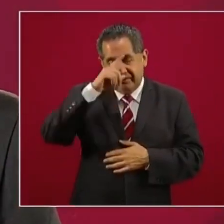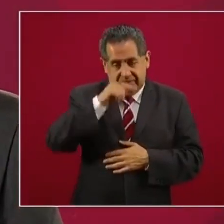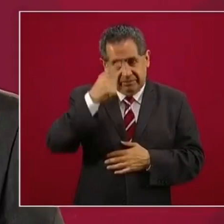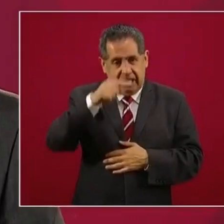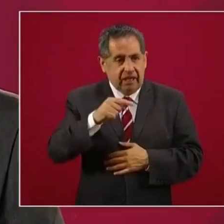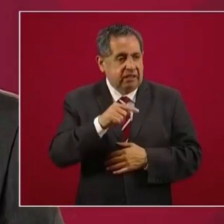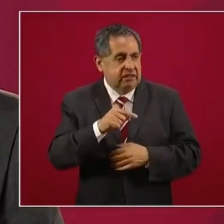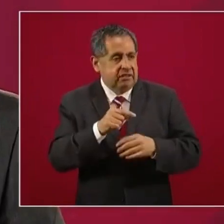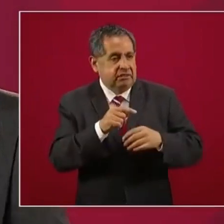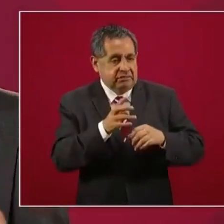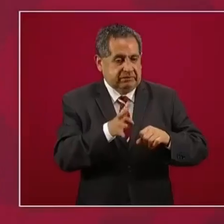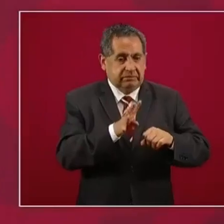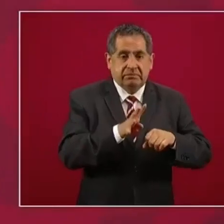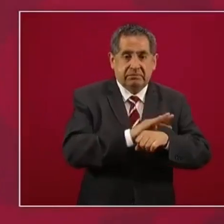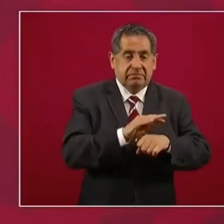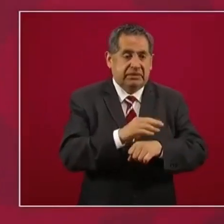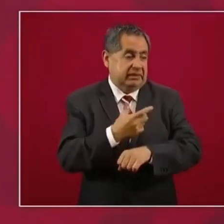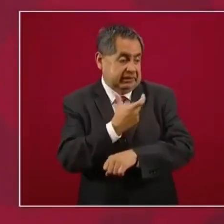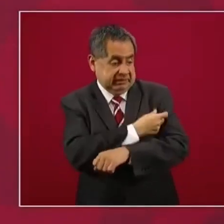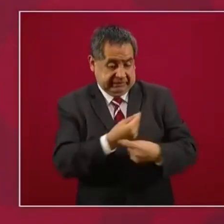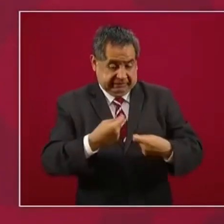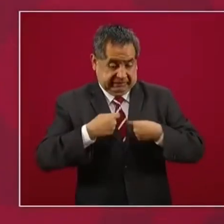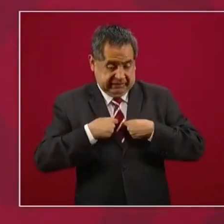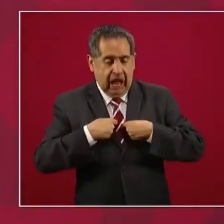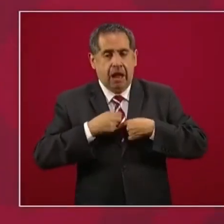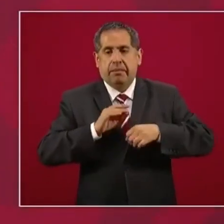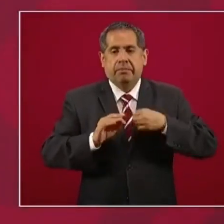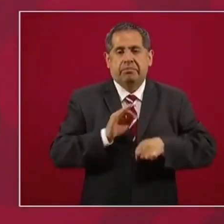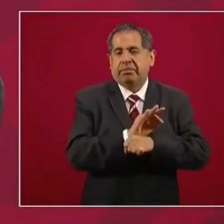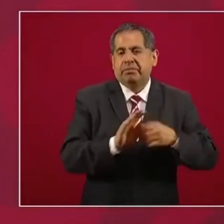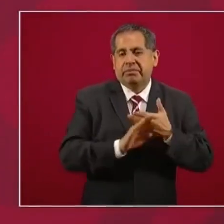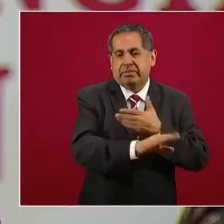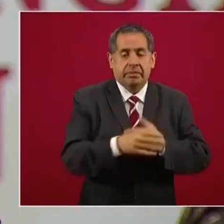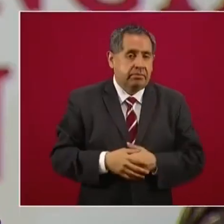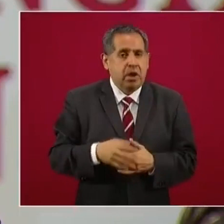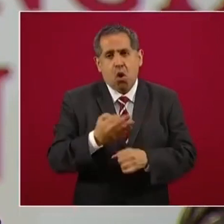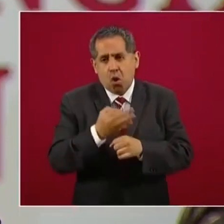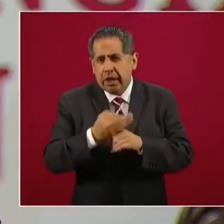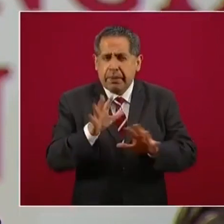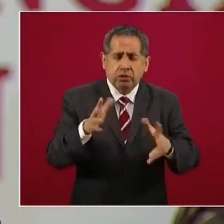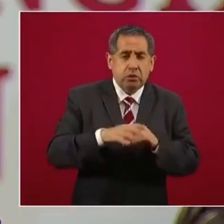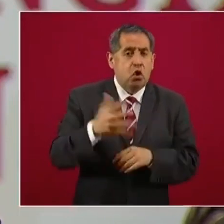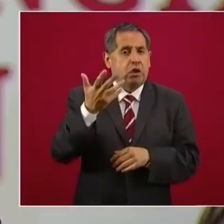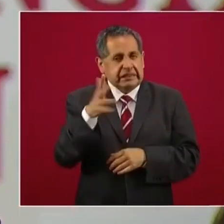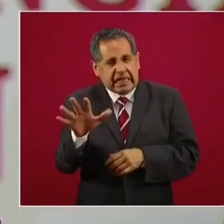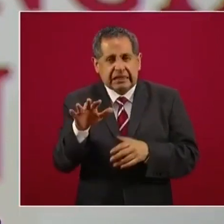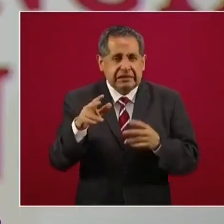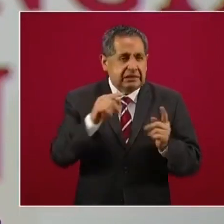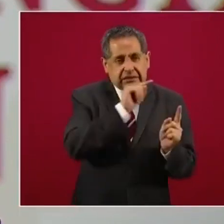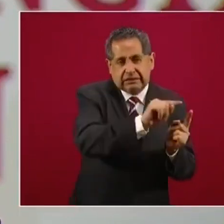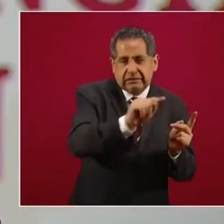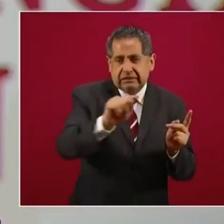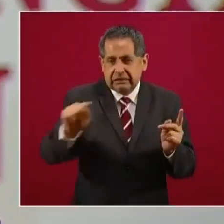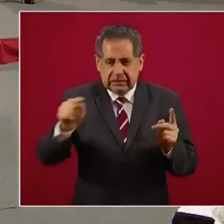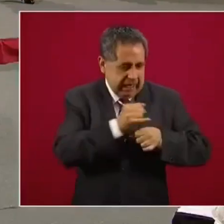que la vacuna sea protectora. Pero cerca de una decena de productos están hoy en investigación y ciertamente, como lo